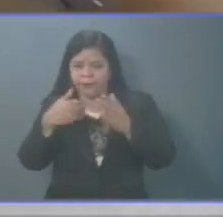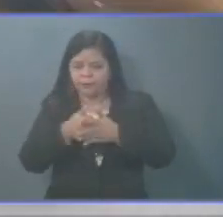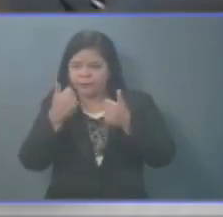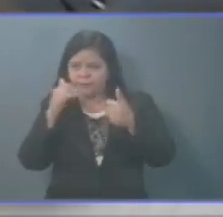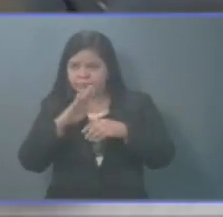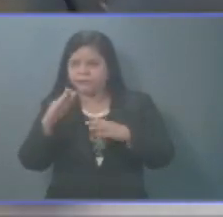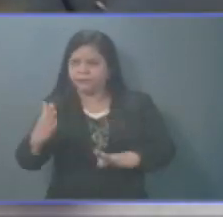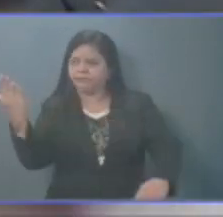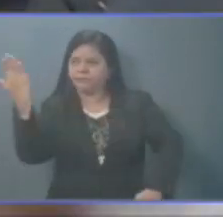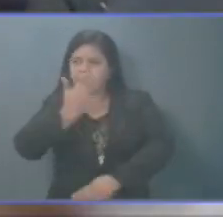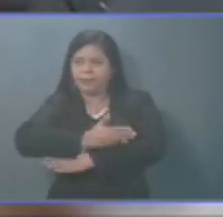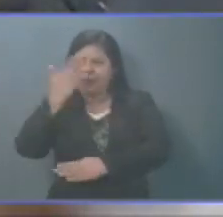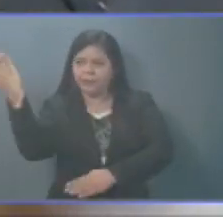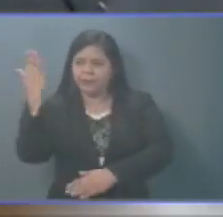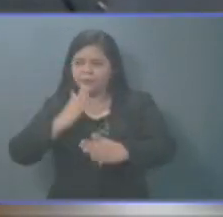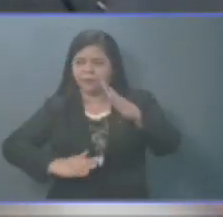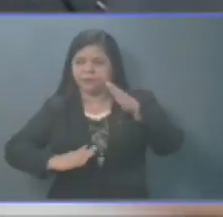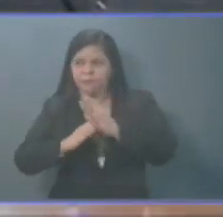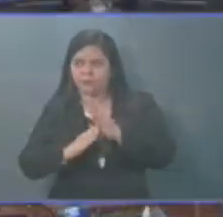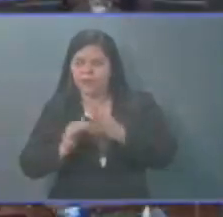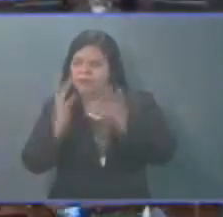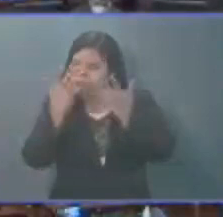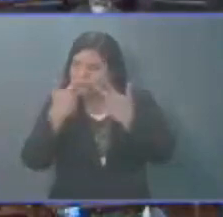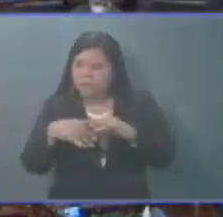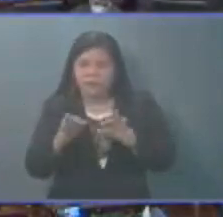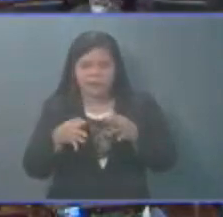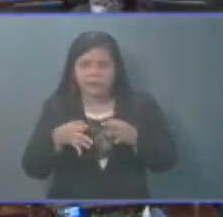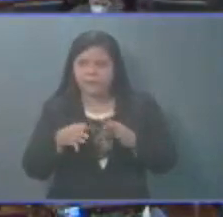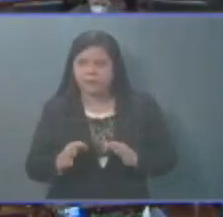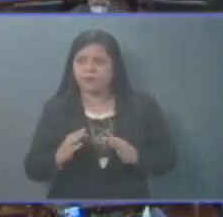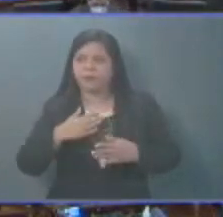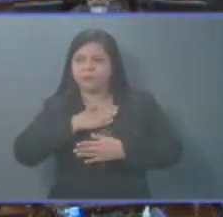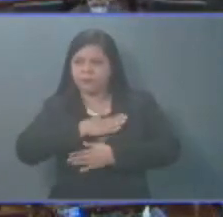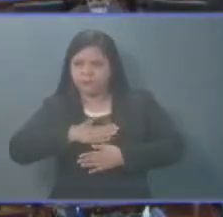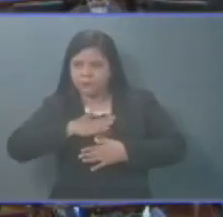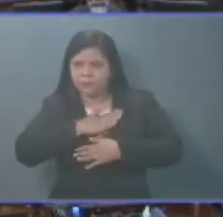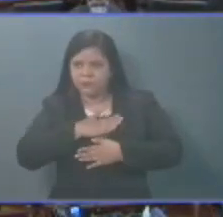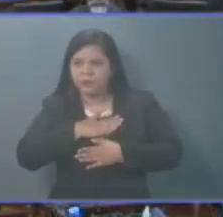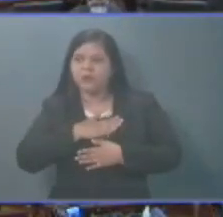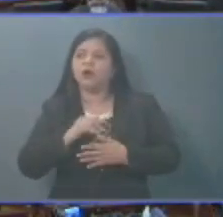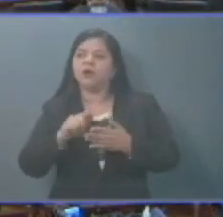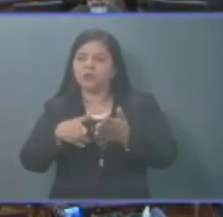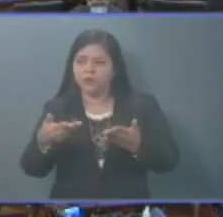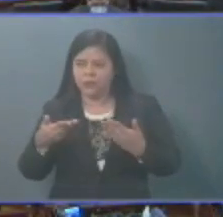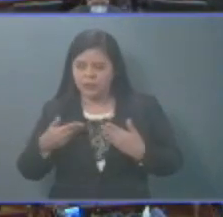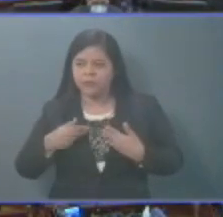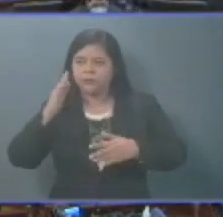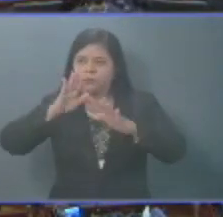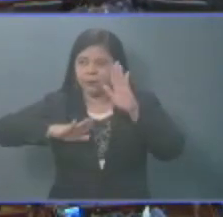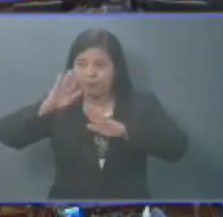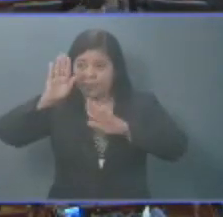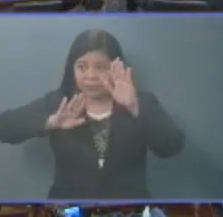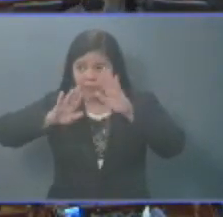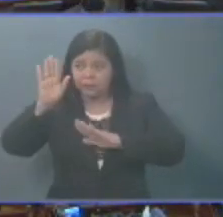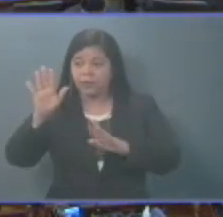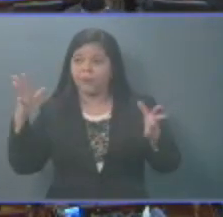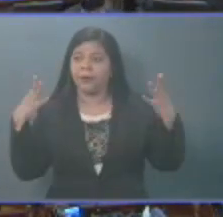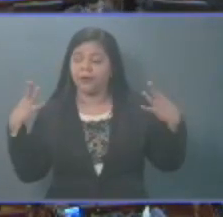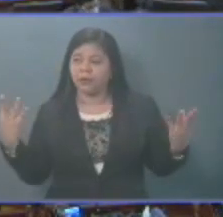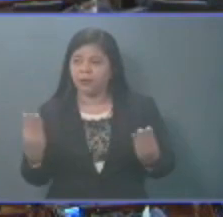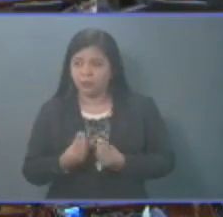de barreras de cualquier índole para el pleno goce de derechos y participación en la